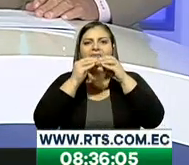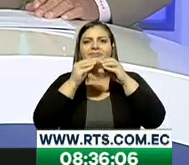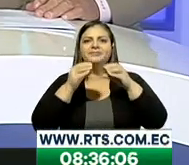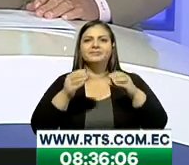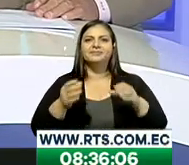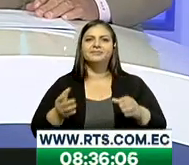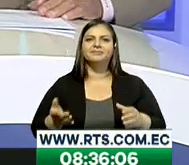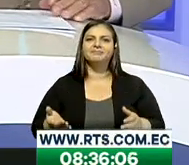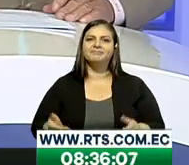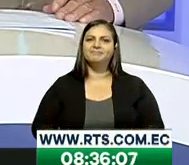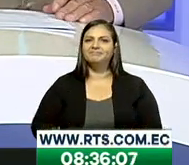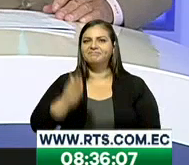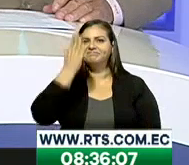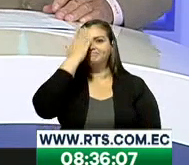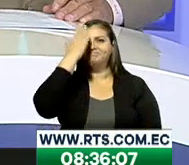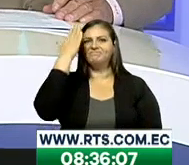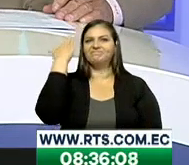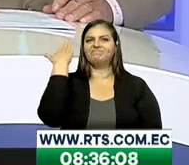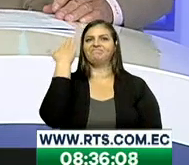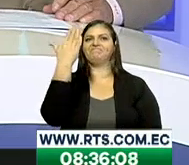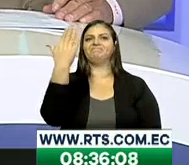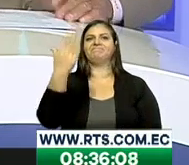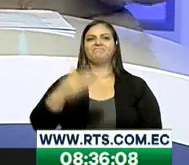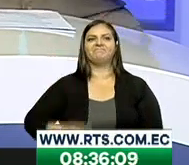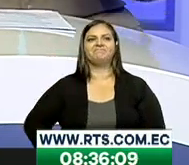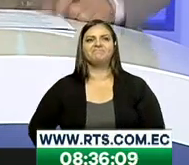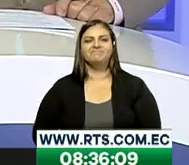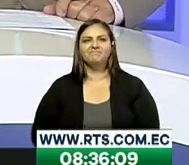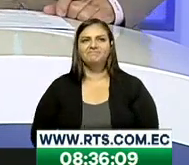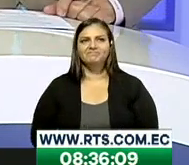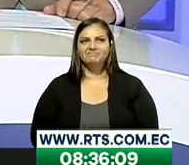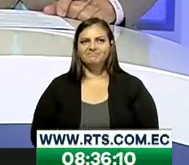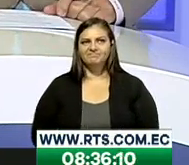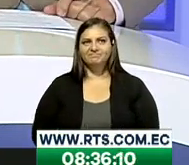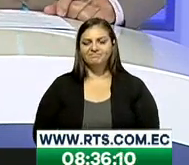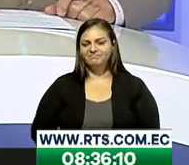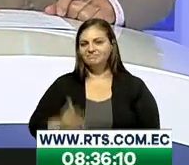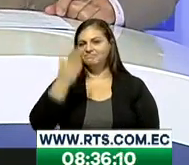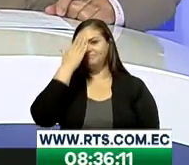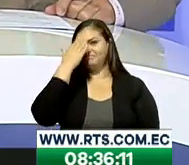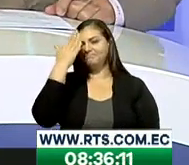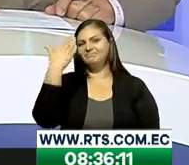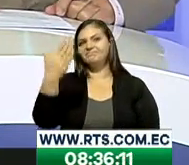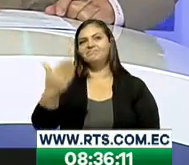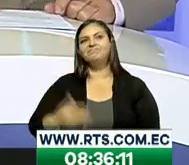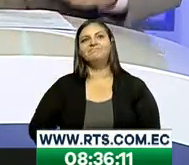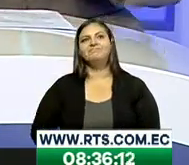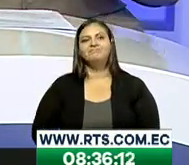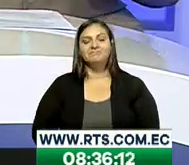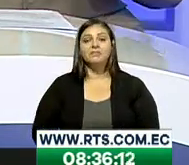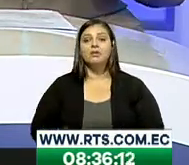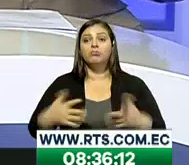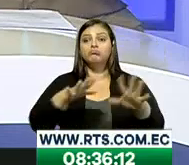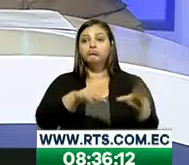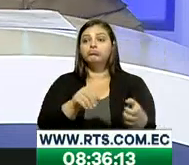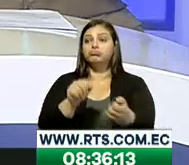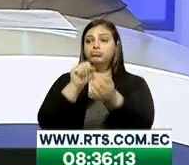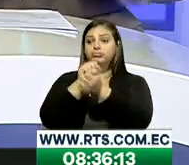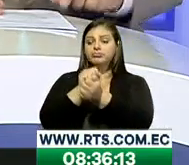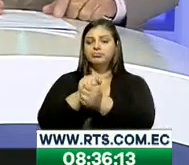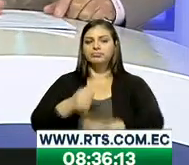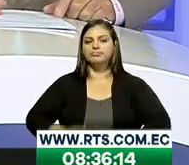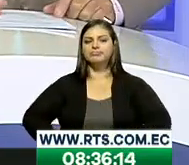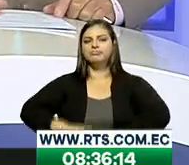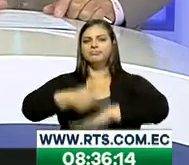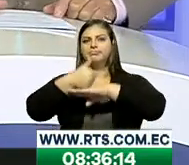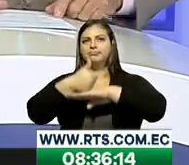Y conchudo y audaz, por cierto. Ya está en manos de la autoridad. Ahora viene el